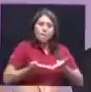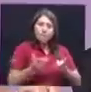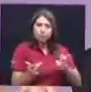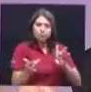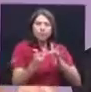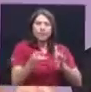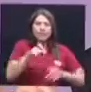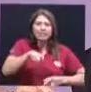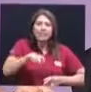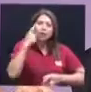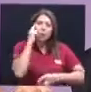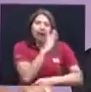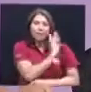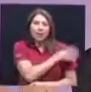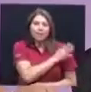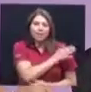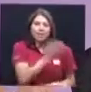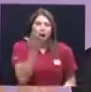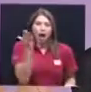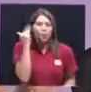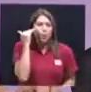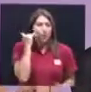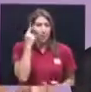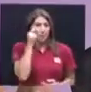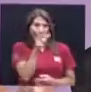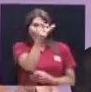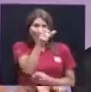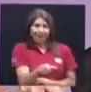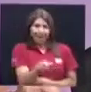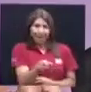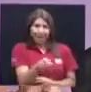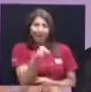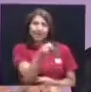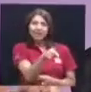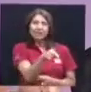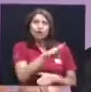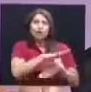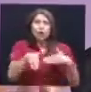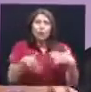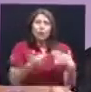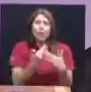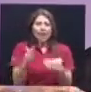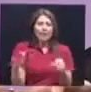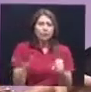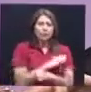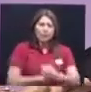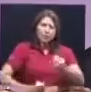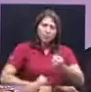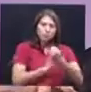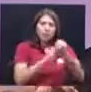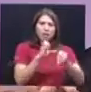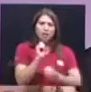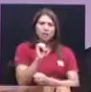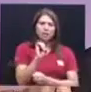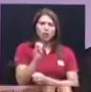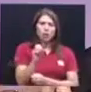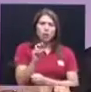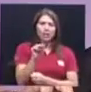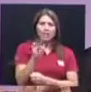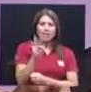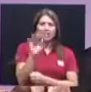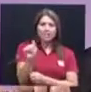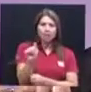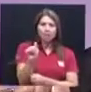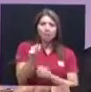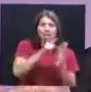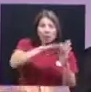para para Palestina porque él es total y absolutamente sionista y aprueba y se sienta en una colina a tomarse